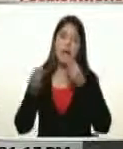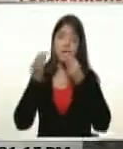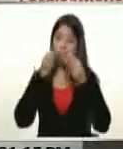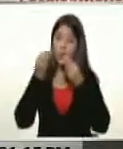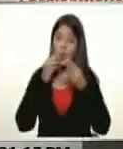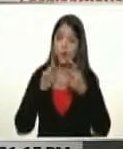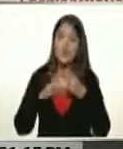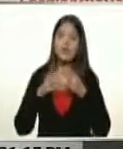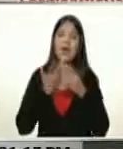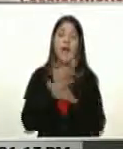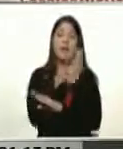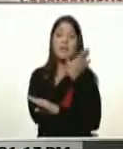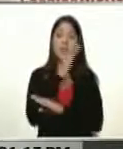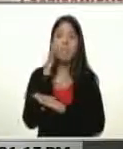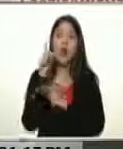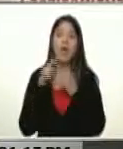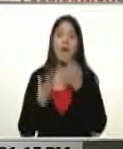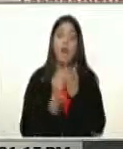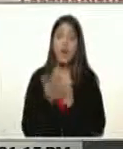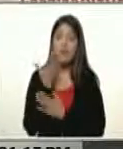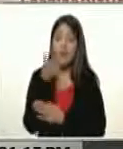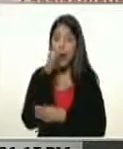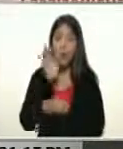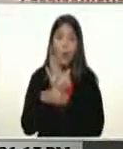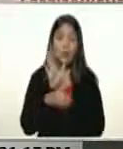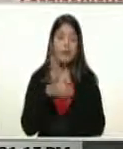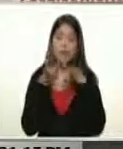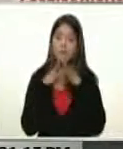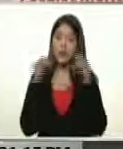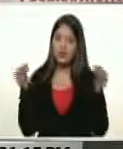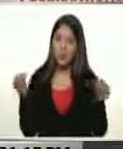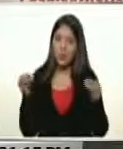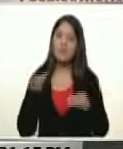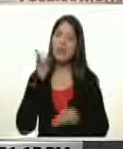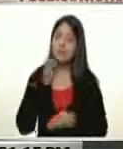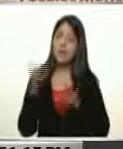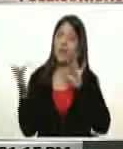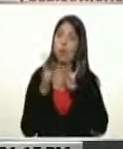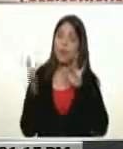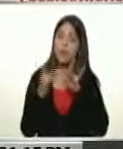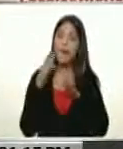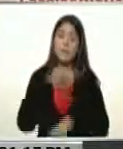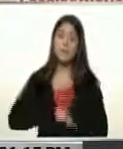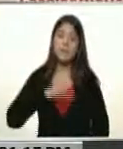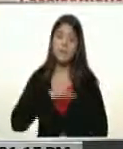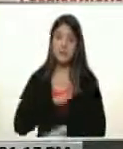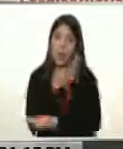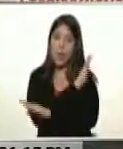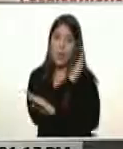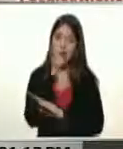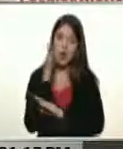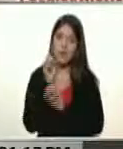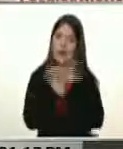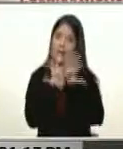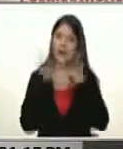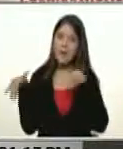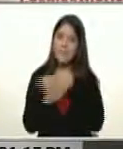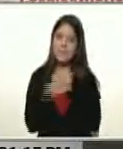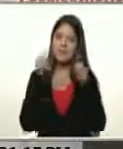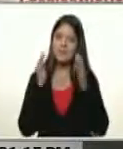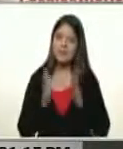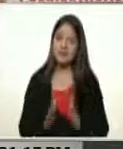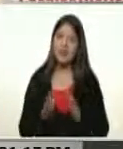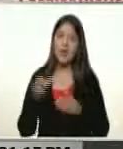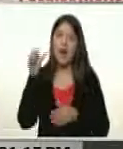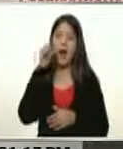nuestra planta, de nuestra flora, el cuidado de nuestras especies, también estamos articulando con la Misión Árbol y, por supuesto, el Ministerio de Ecosocialismo y